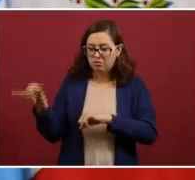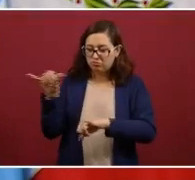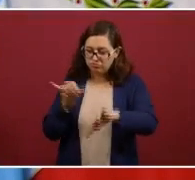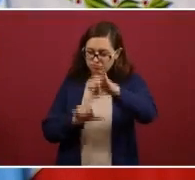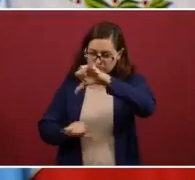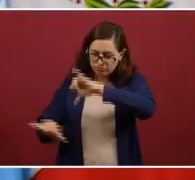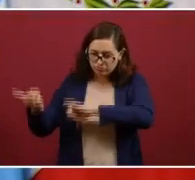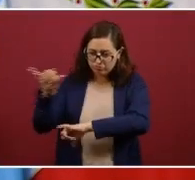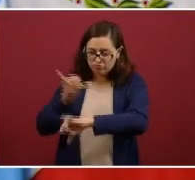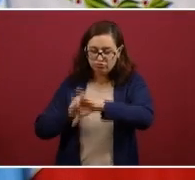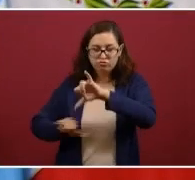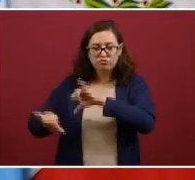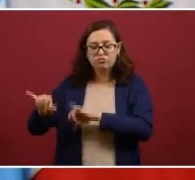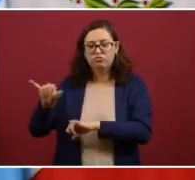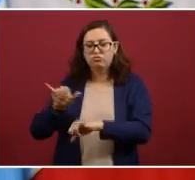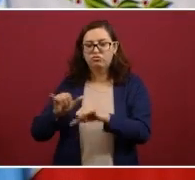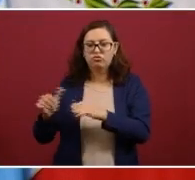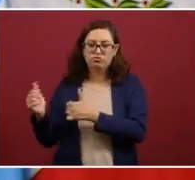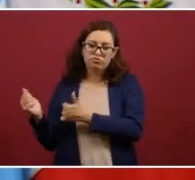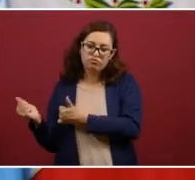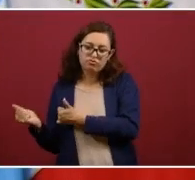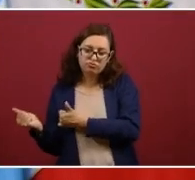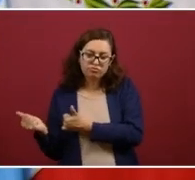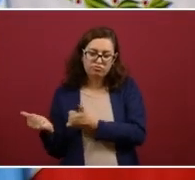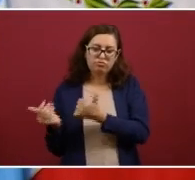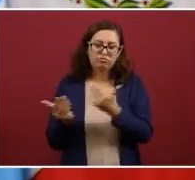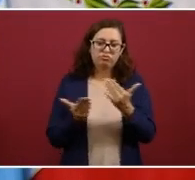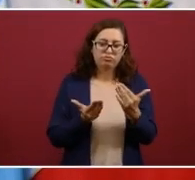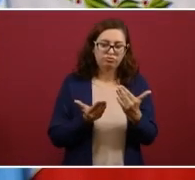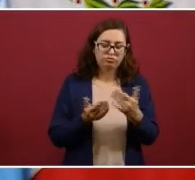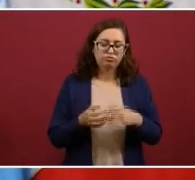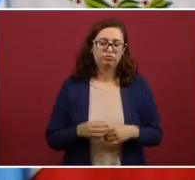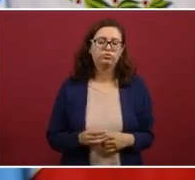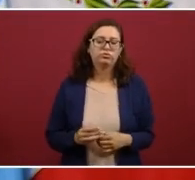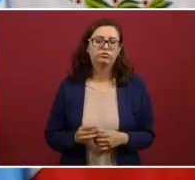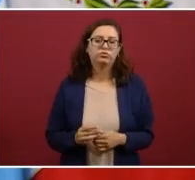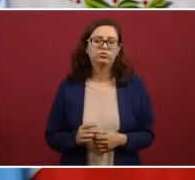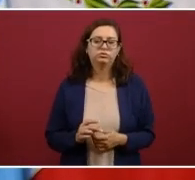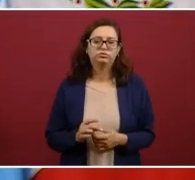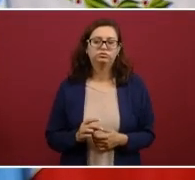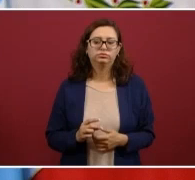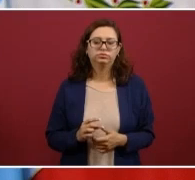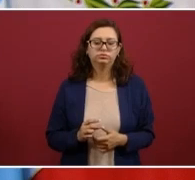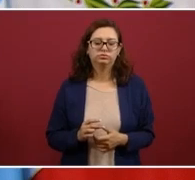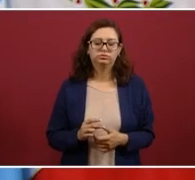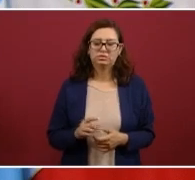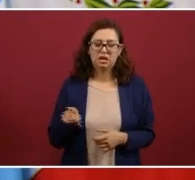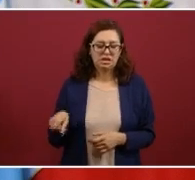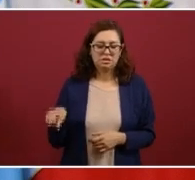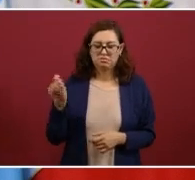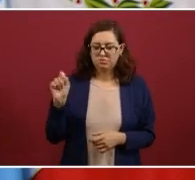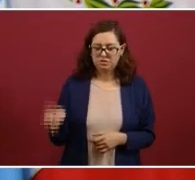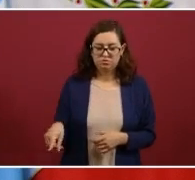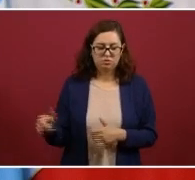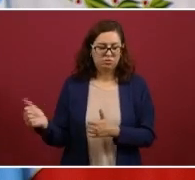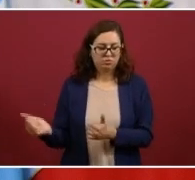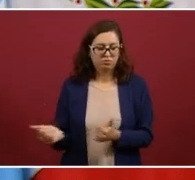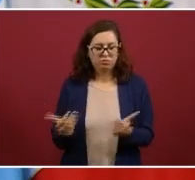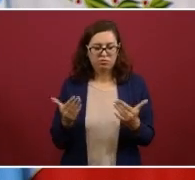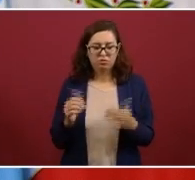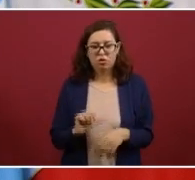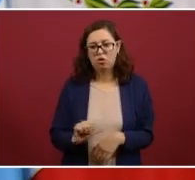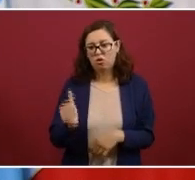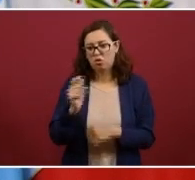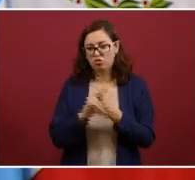mezclas para la exportación. Por ahí están saliendo al extranjero